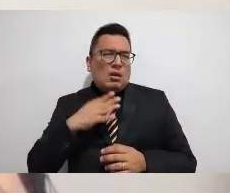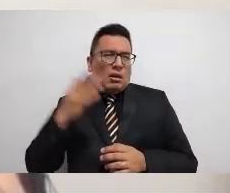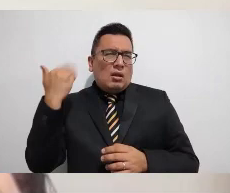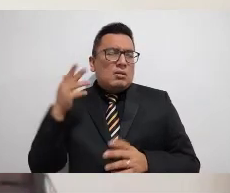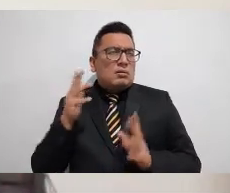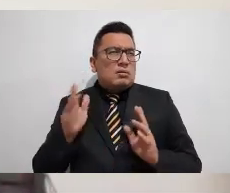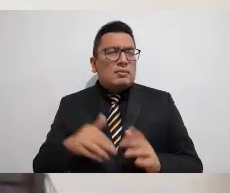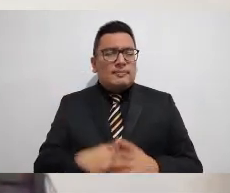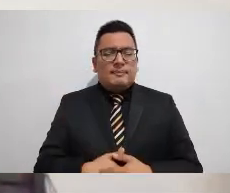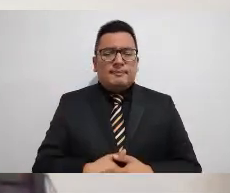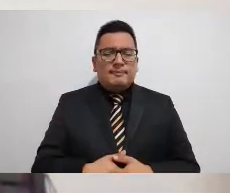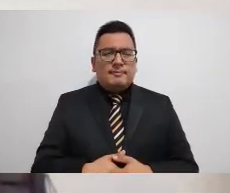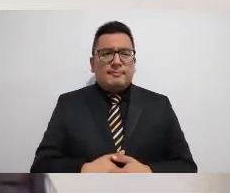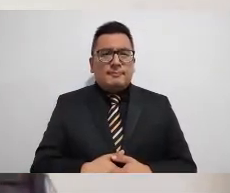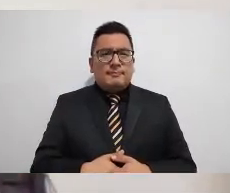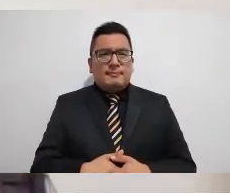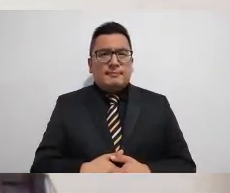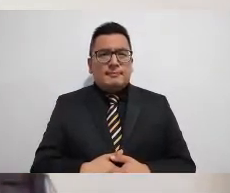años, ¿no?